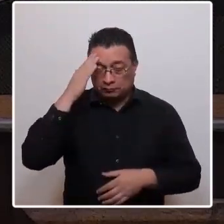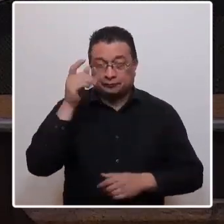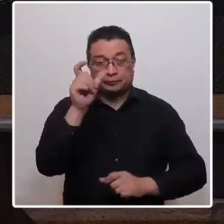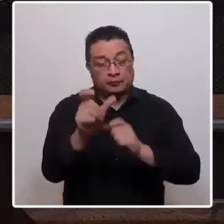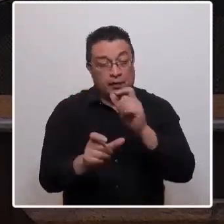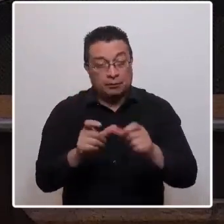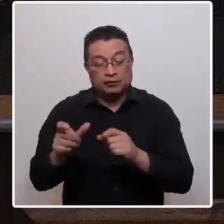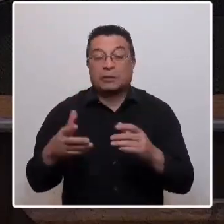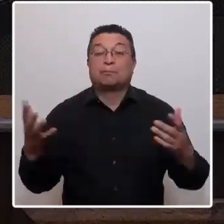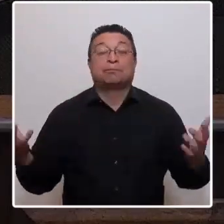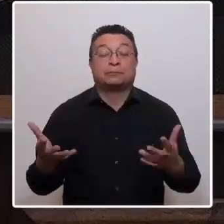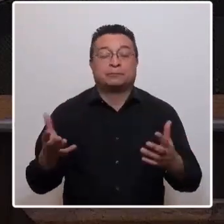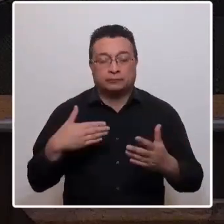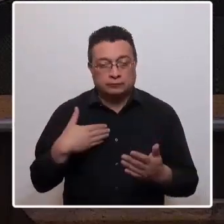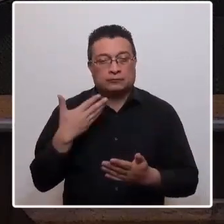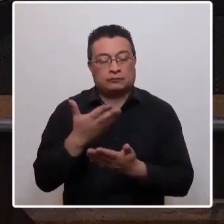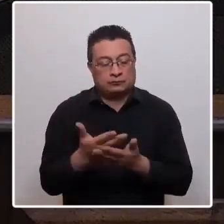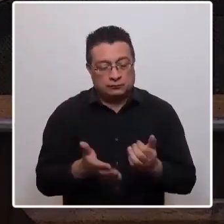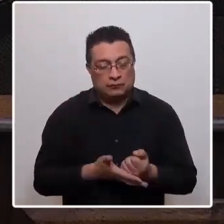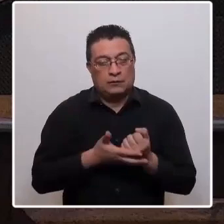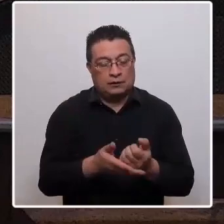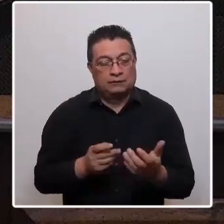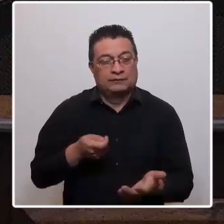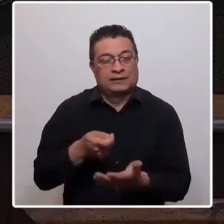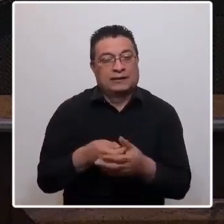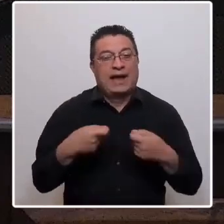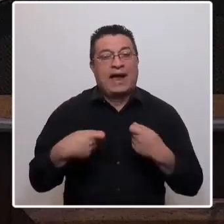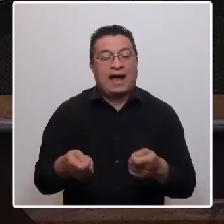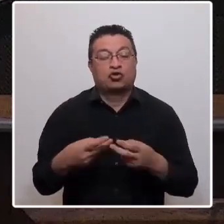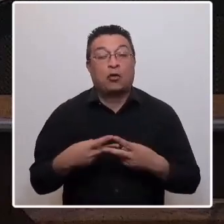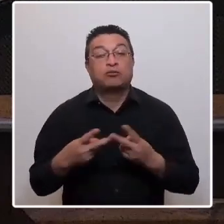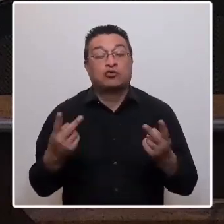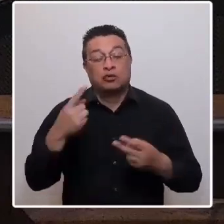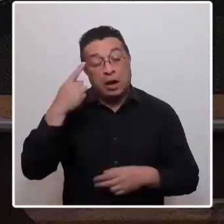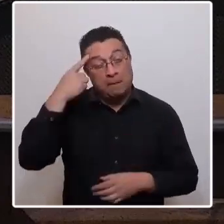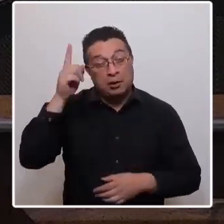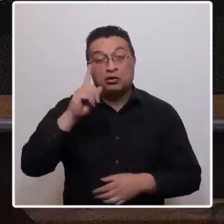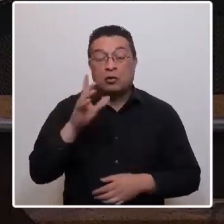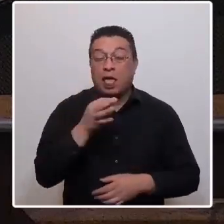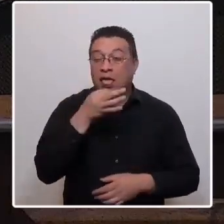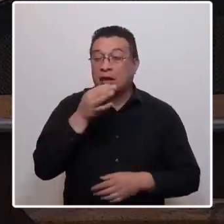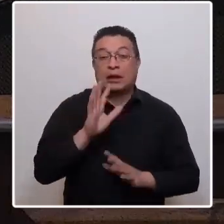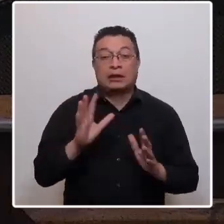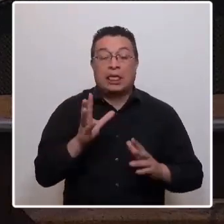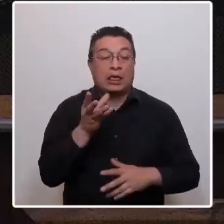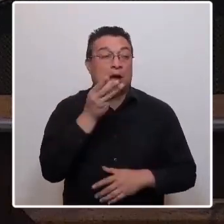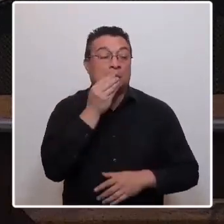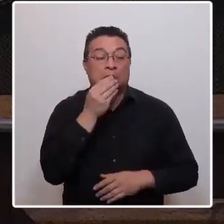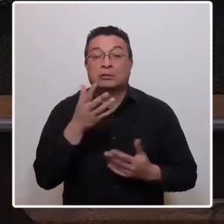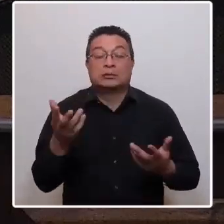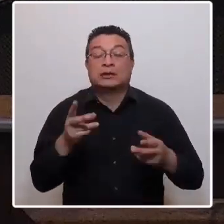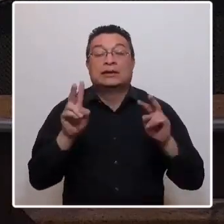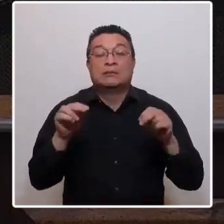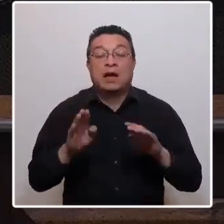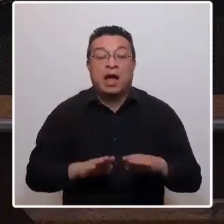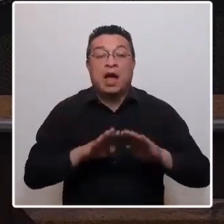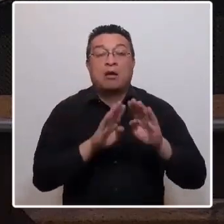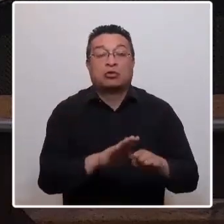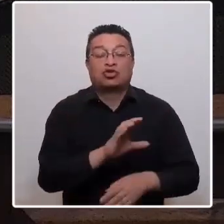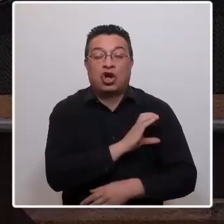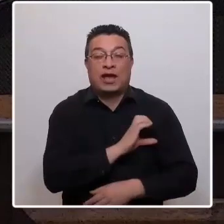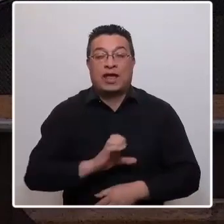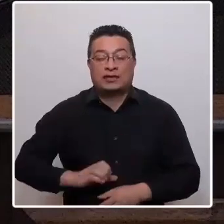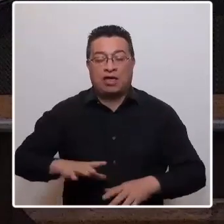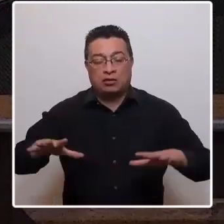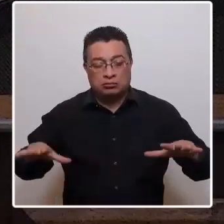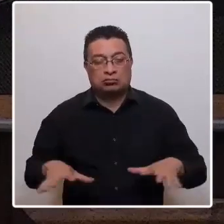para que contribuyan al financiamiento del gasto público, pero no decimos nada respecto del apoyo del Estado a su